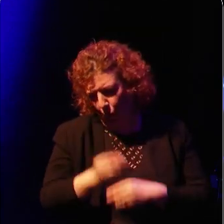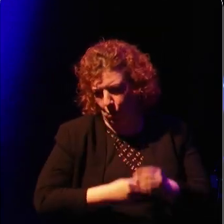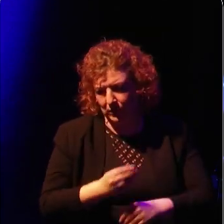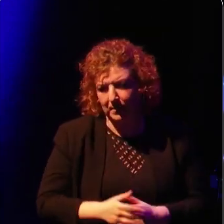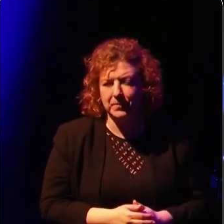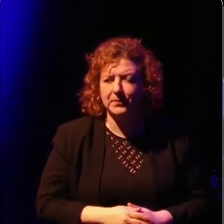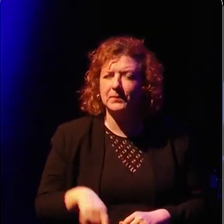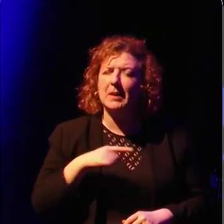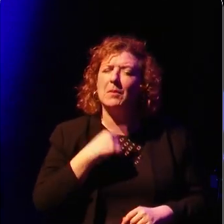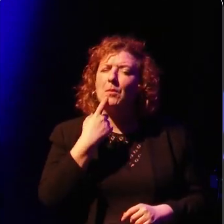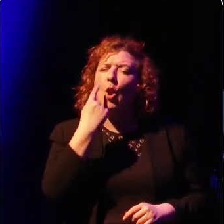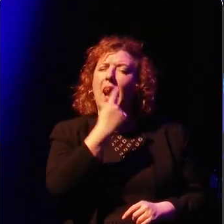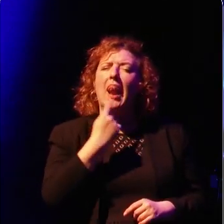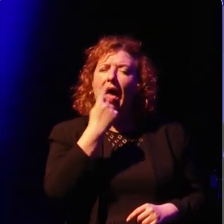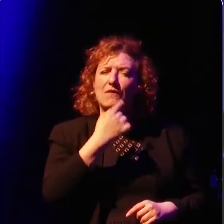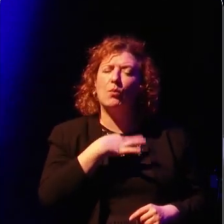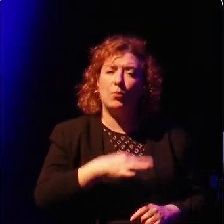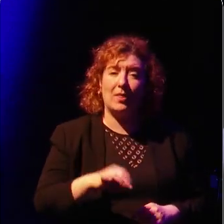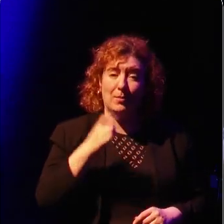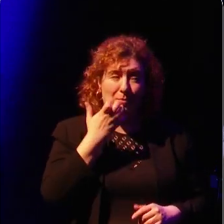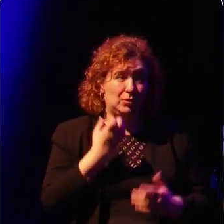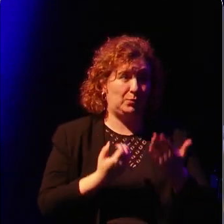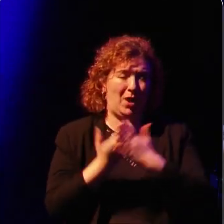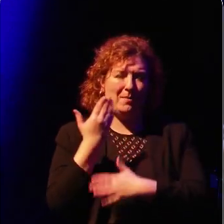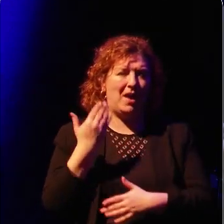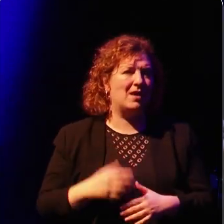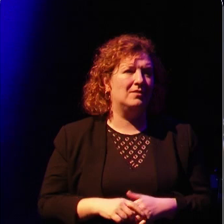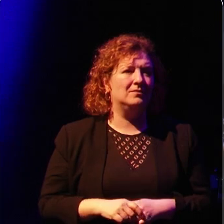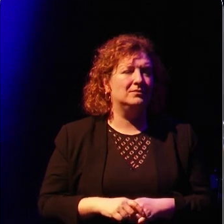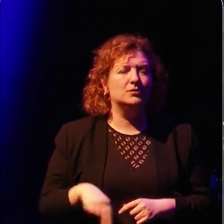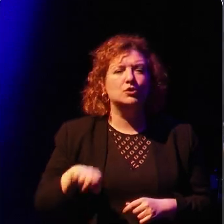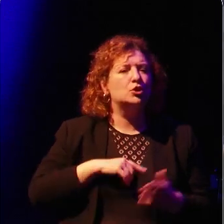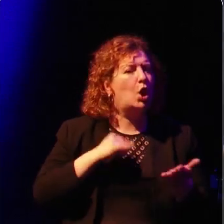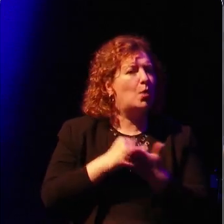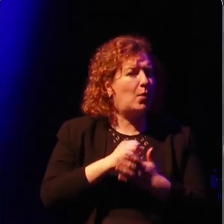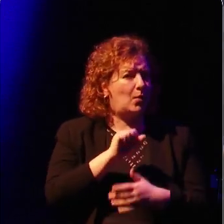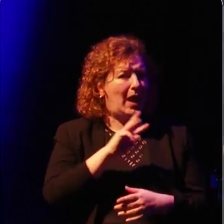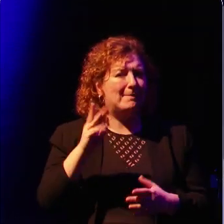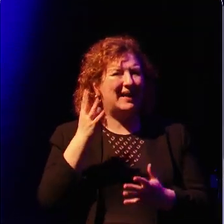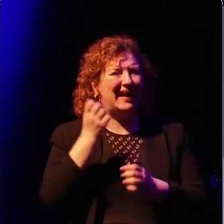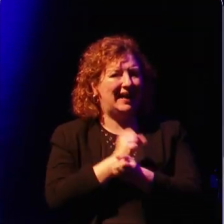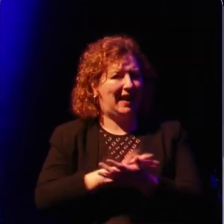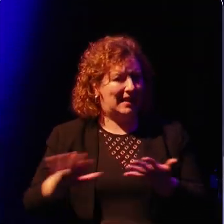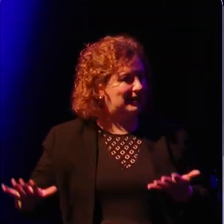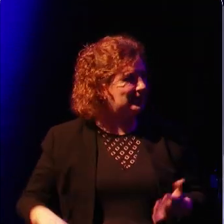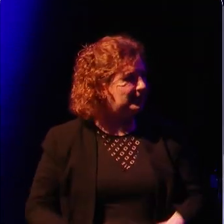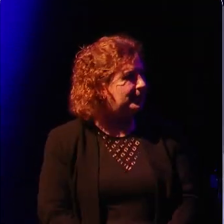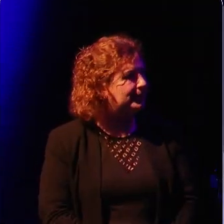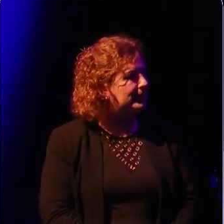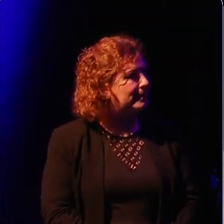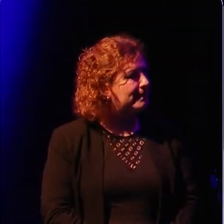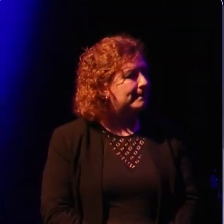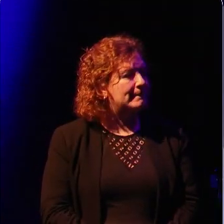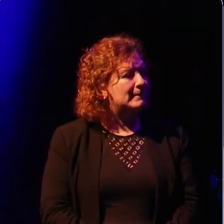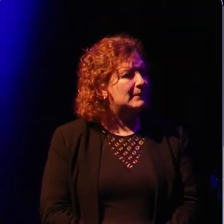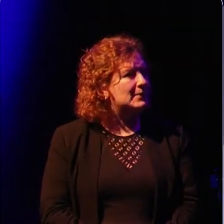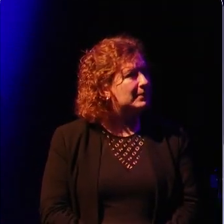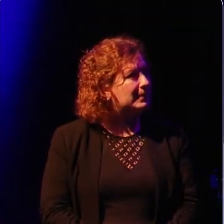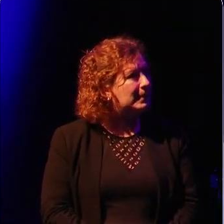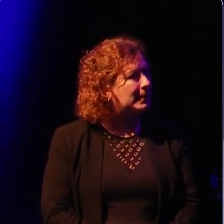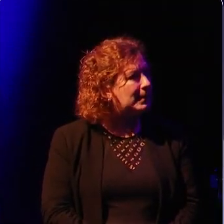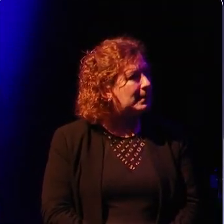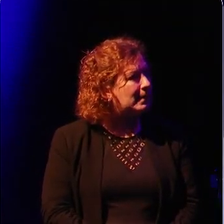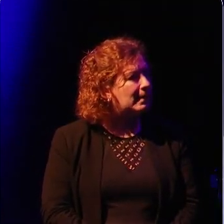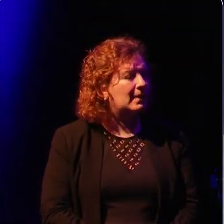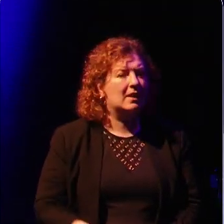suplantar los labios de una persona? Esta mañana lo he probado con una aplicación gratuita. Todos sabéis,